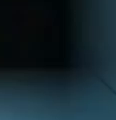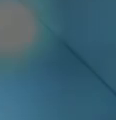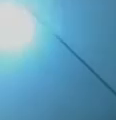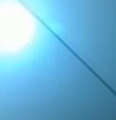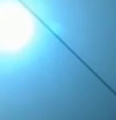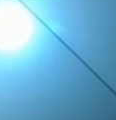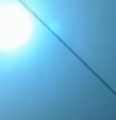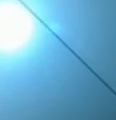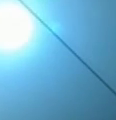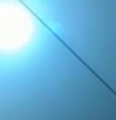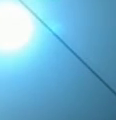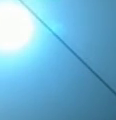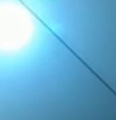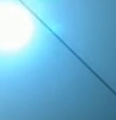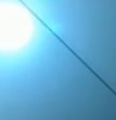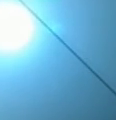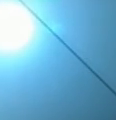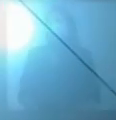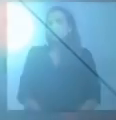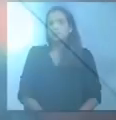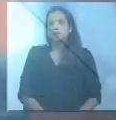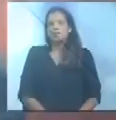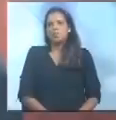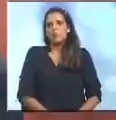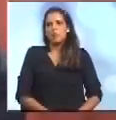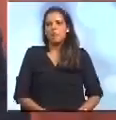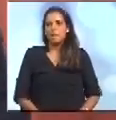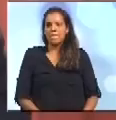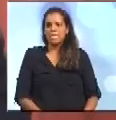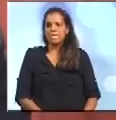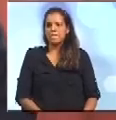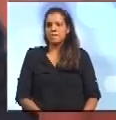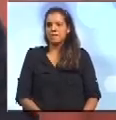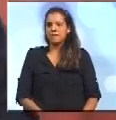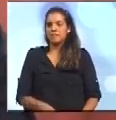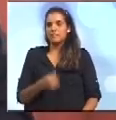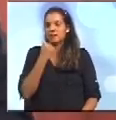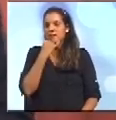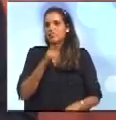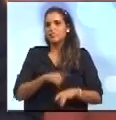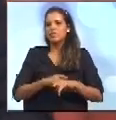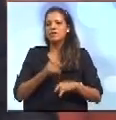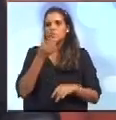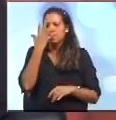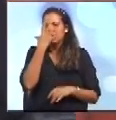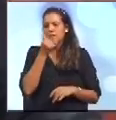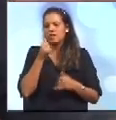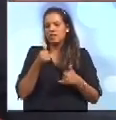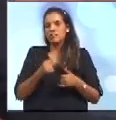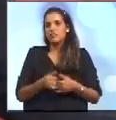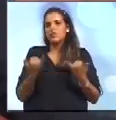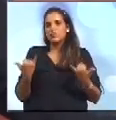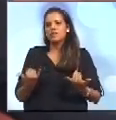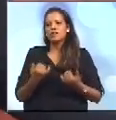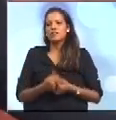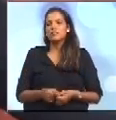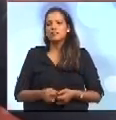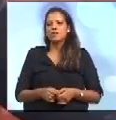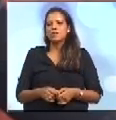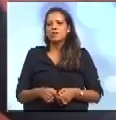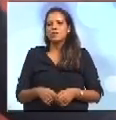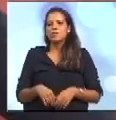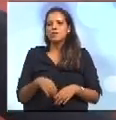quieres matar, yo es que tú quieres gozar, acá ha llegado chatarrón con la... Bueno, al mal tiempo, buena cara, vamos a hacer hoy día a